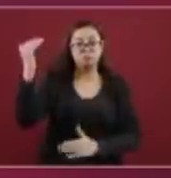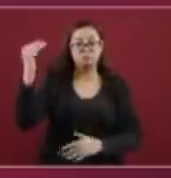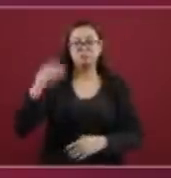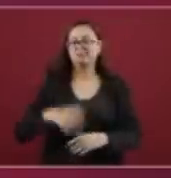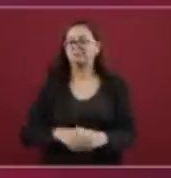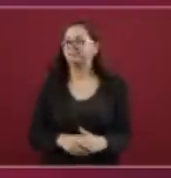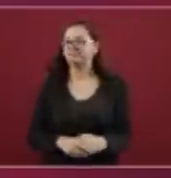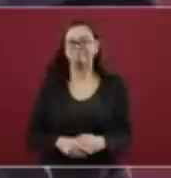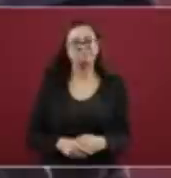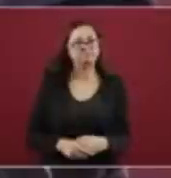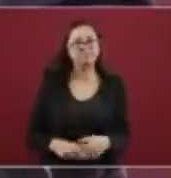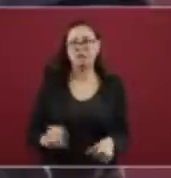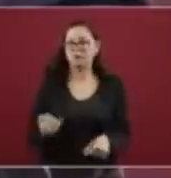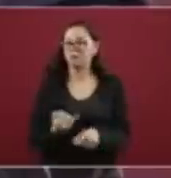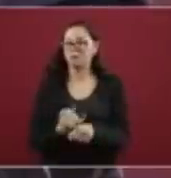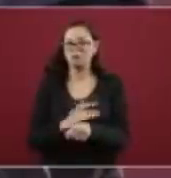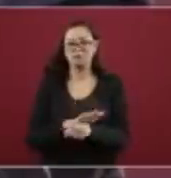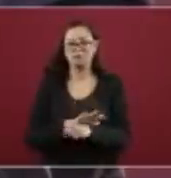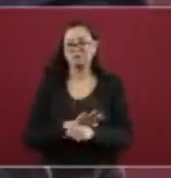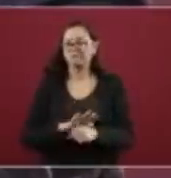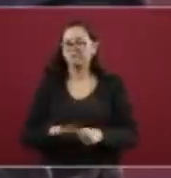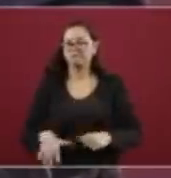no vamos a poder